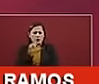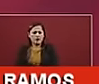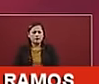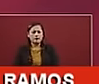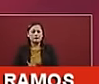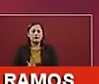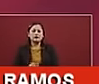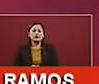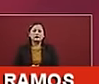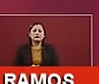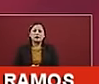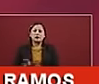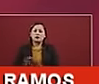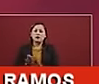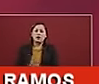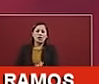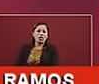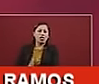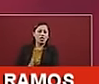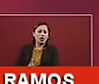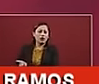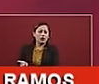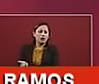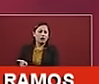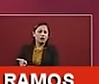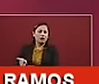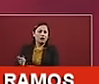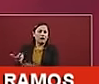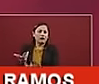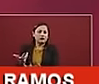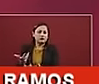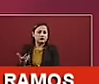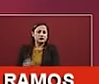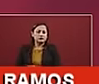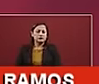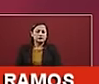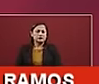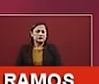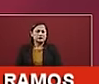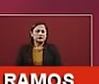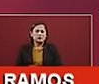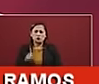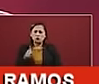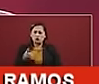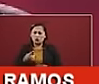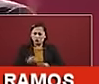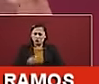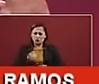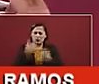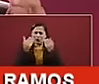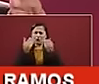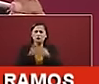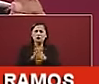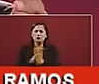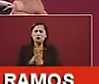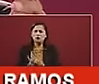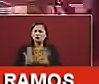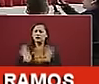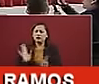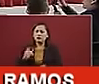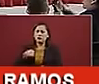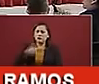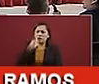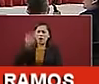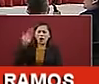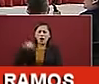versión no va haber represiones ya no está pidiendo que revelan las fuentes no si lo dices del principio no se había